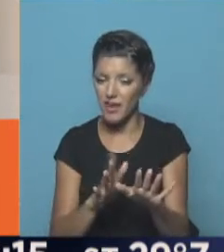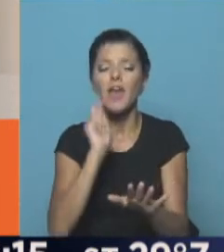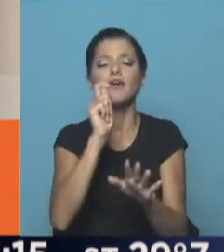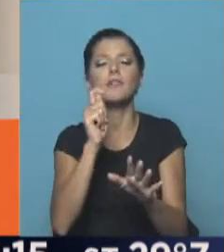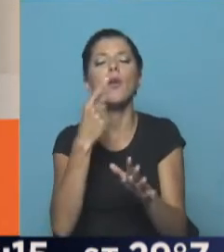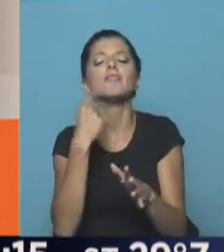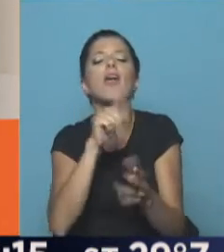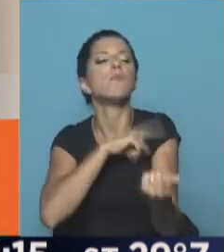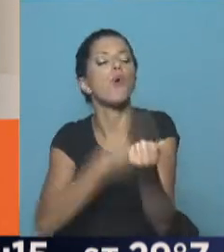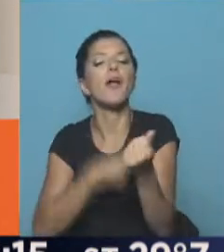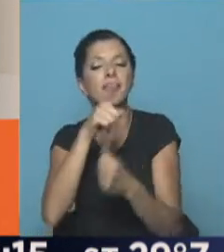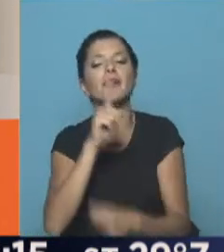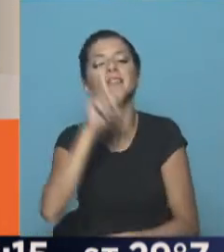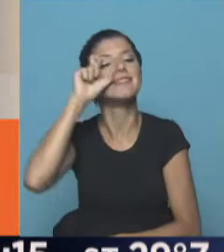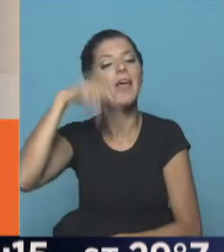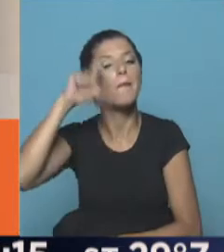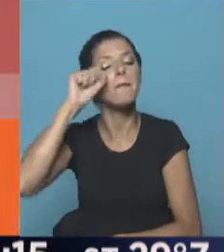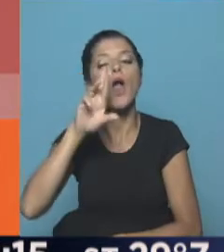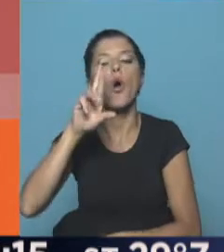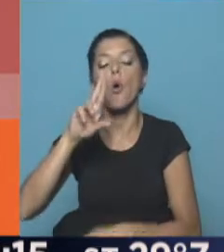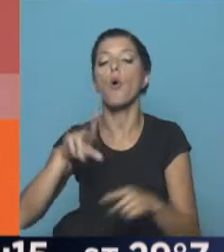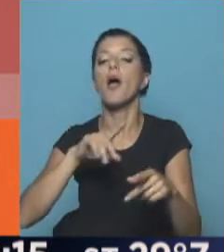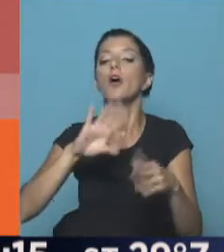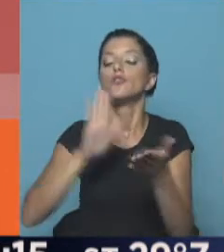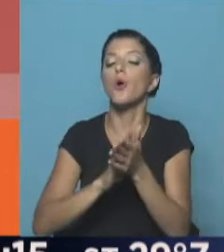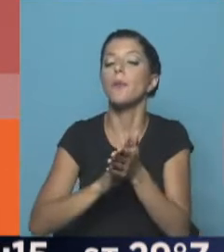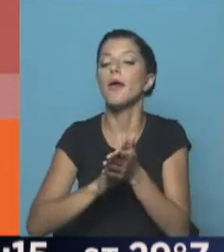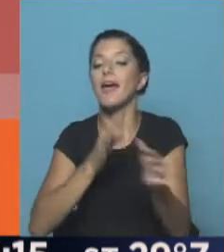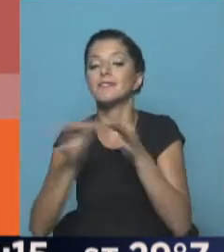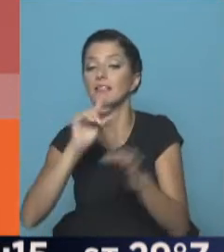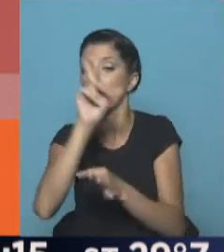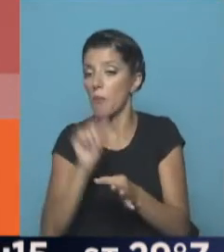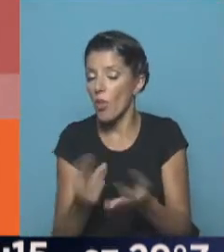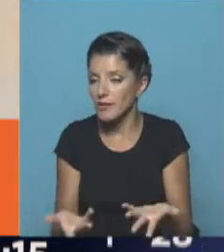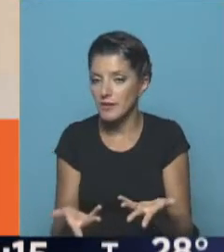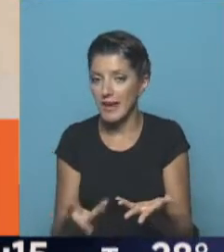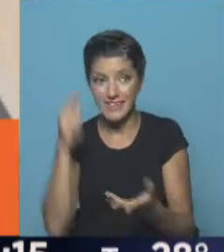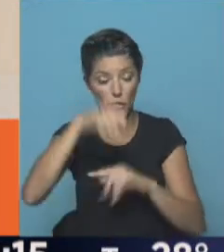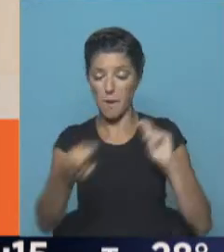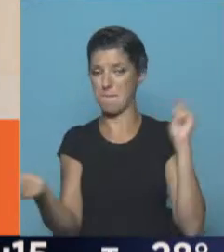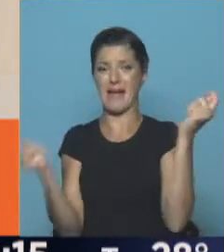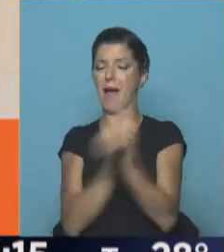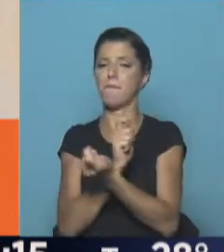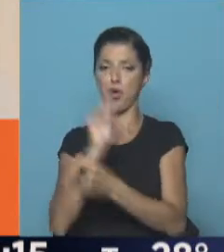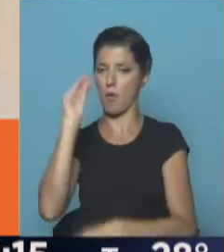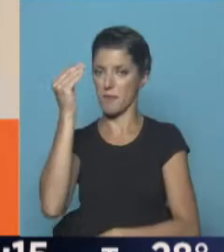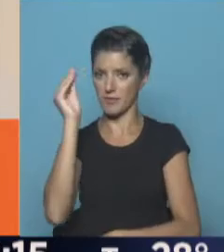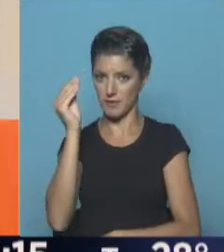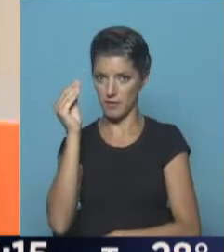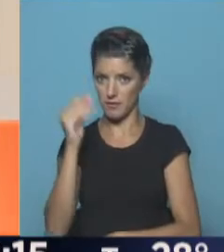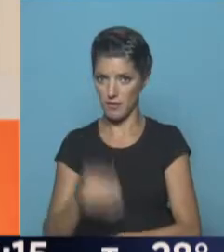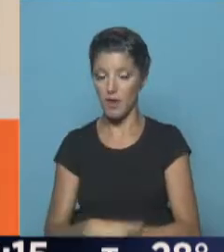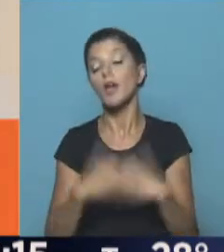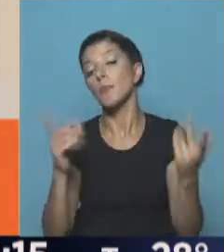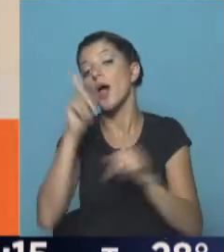geoestratégicos que pueden estar detrás de estos cambios que tan violentamente se están dando en brasil y que quizás algunos factores de poder esperada